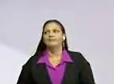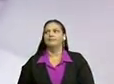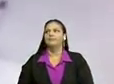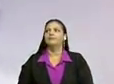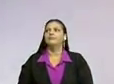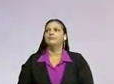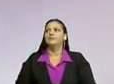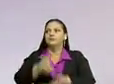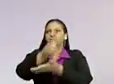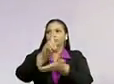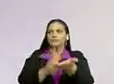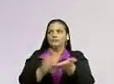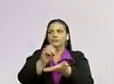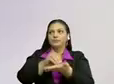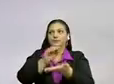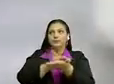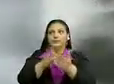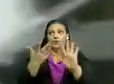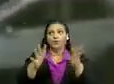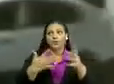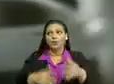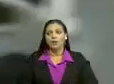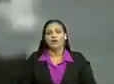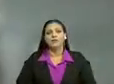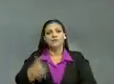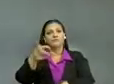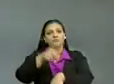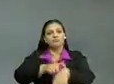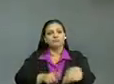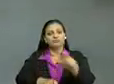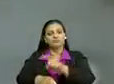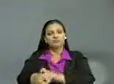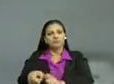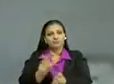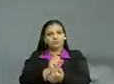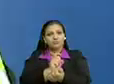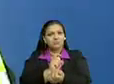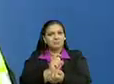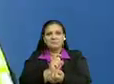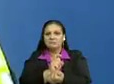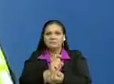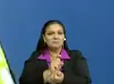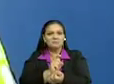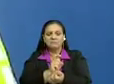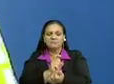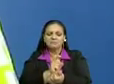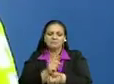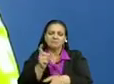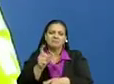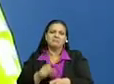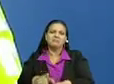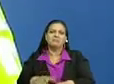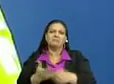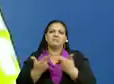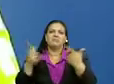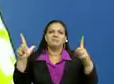la denuncia ni siquiera de uno de los perjudicados. Entonces la fiscalía no puede iniciar ninguna investigación y nosotros